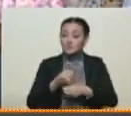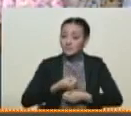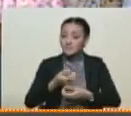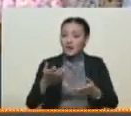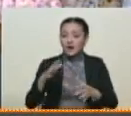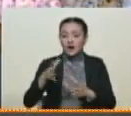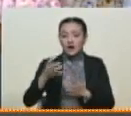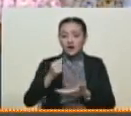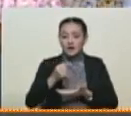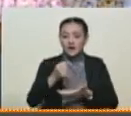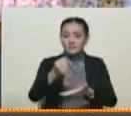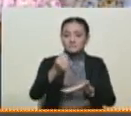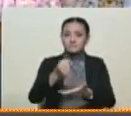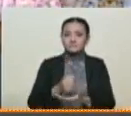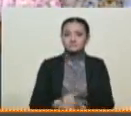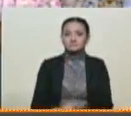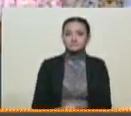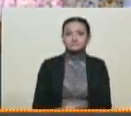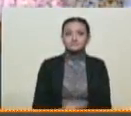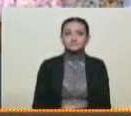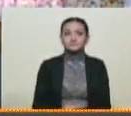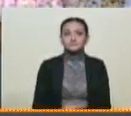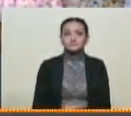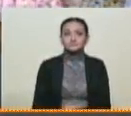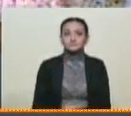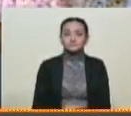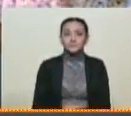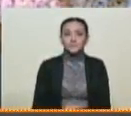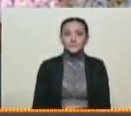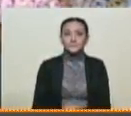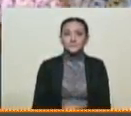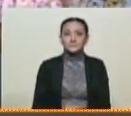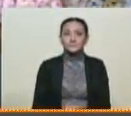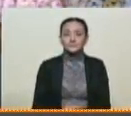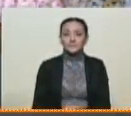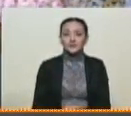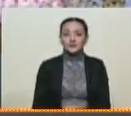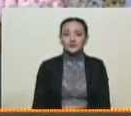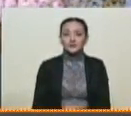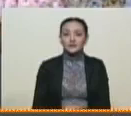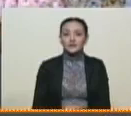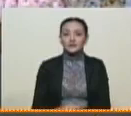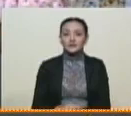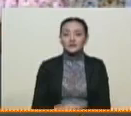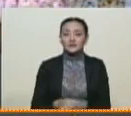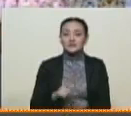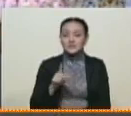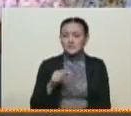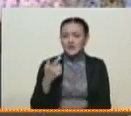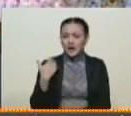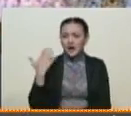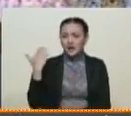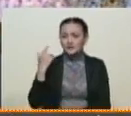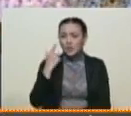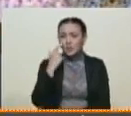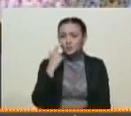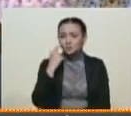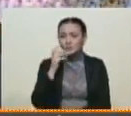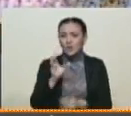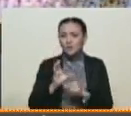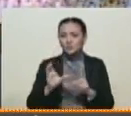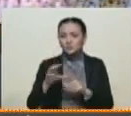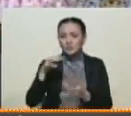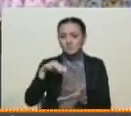que trabajar en esa dirección. Pero aparte de eso, era costumbre de los mirandinos, cultura de